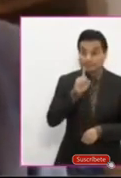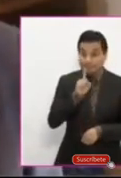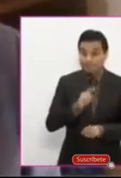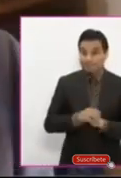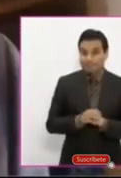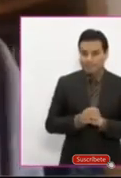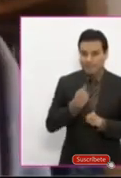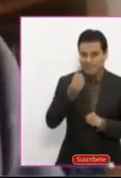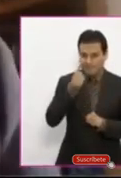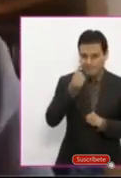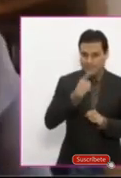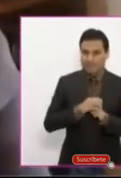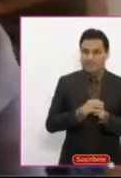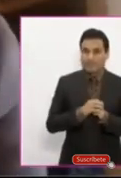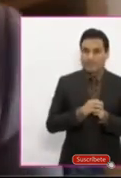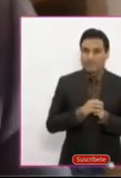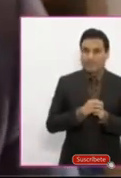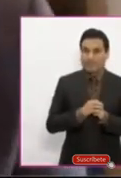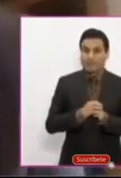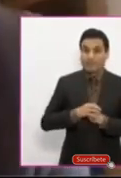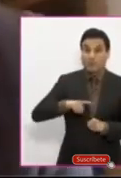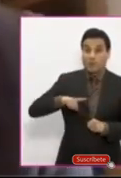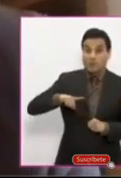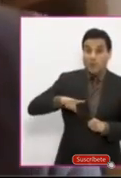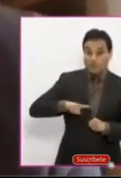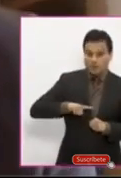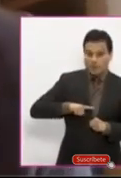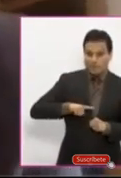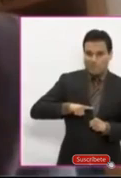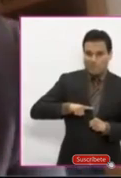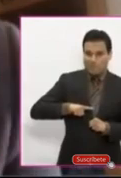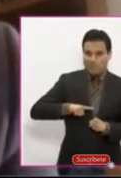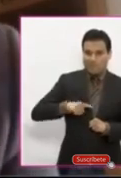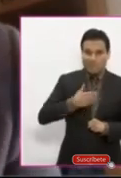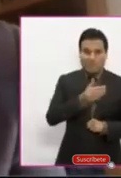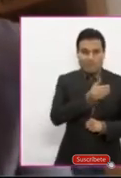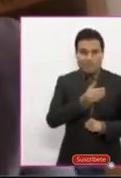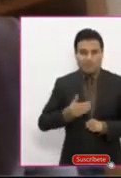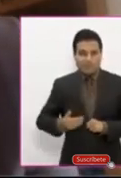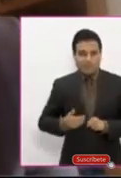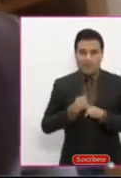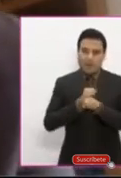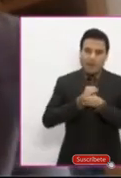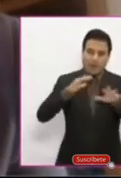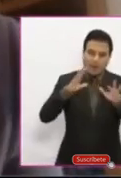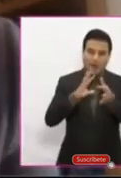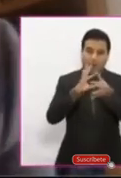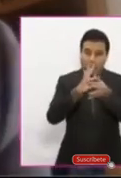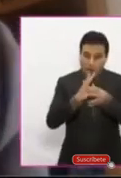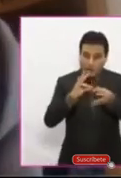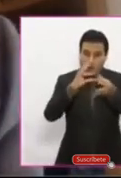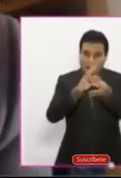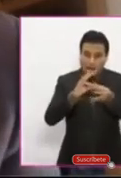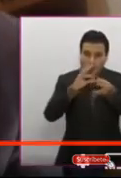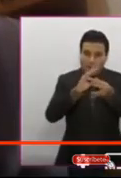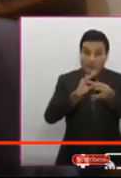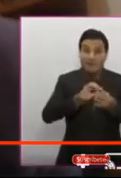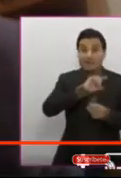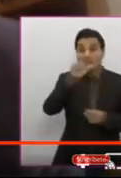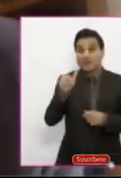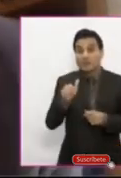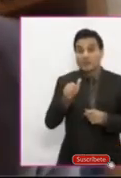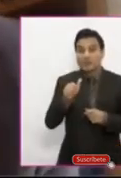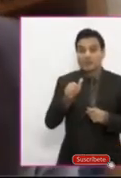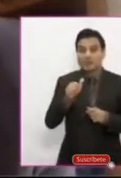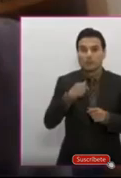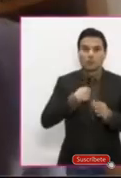posteriores al mensaje que en su caso decida dar el titular del ejecutivo lo que no estará pasando